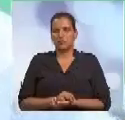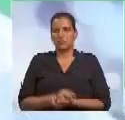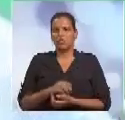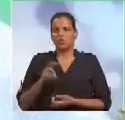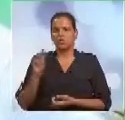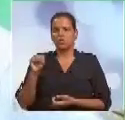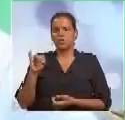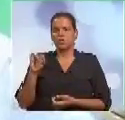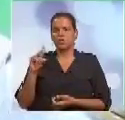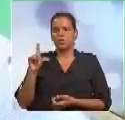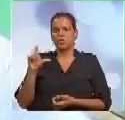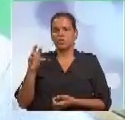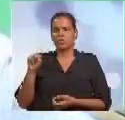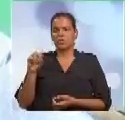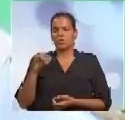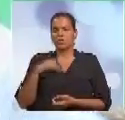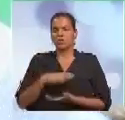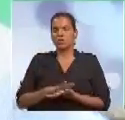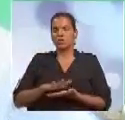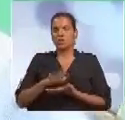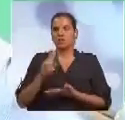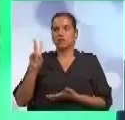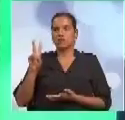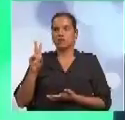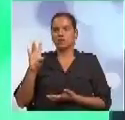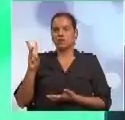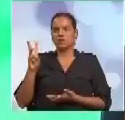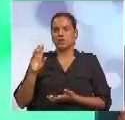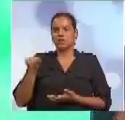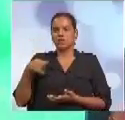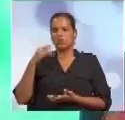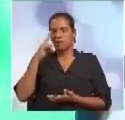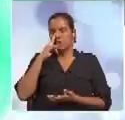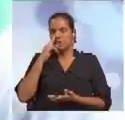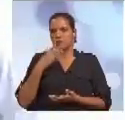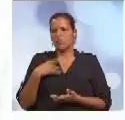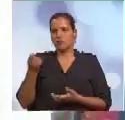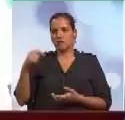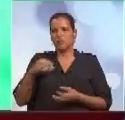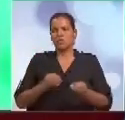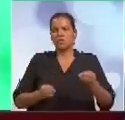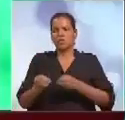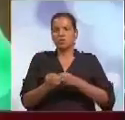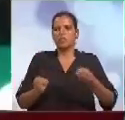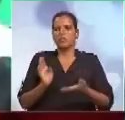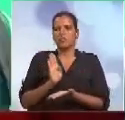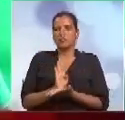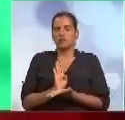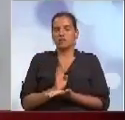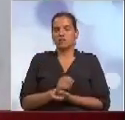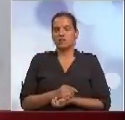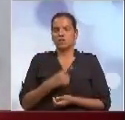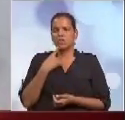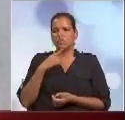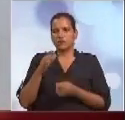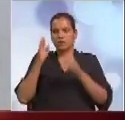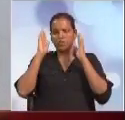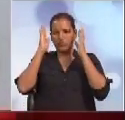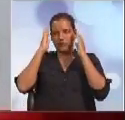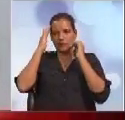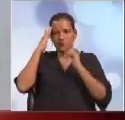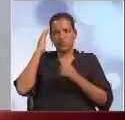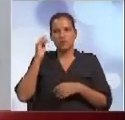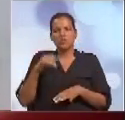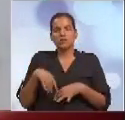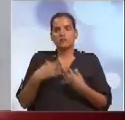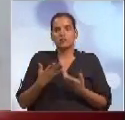Melania Nazareno, del barrio 26 de junio, llegó hasta el Instituto Ecuatoriano de Seguridad Social, IES, para informarse acerca